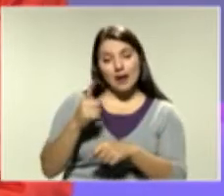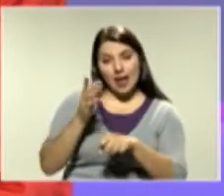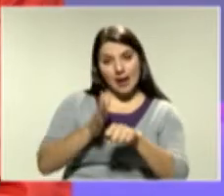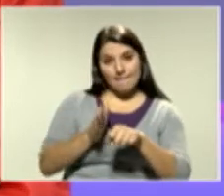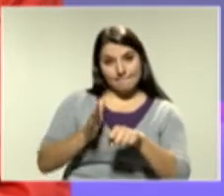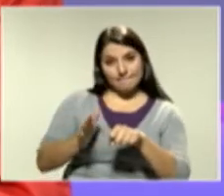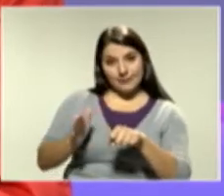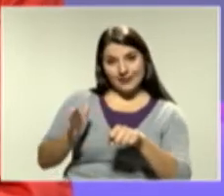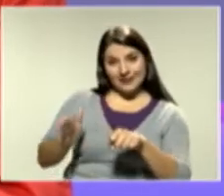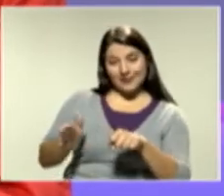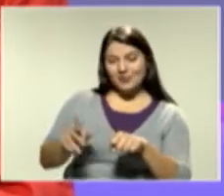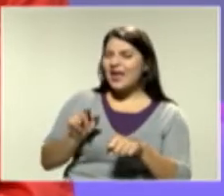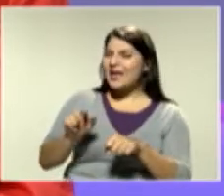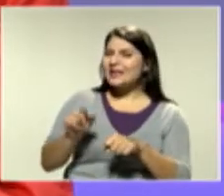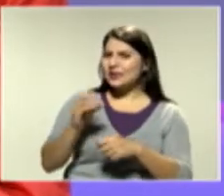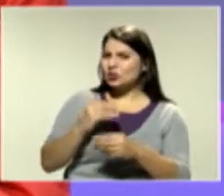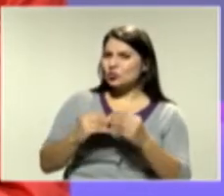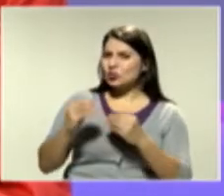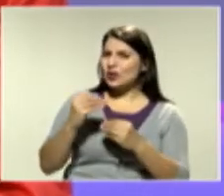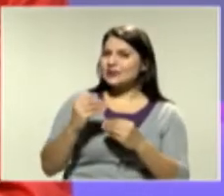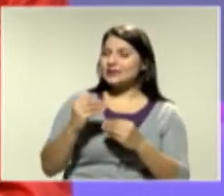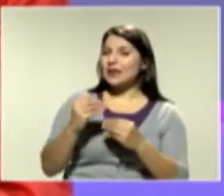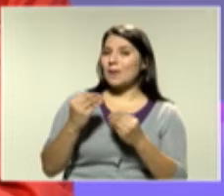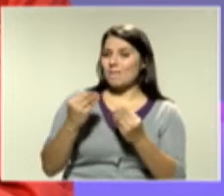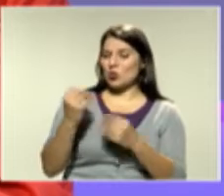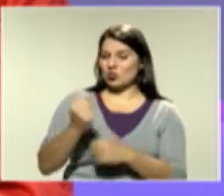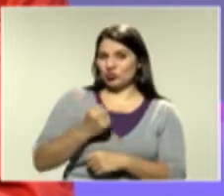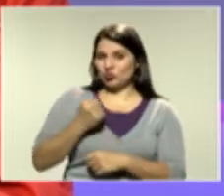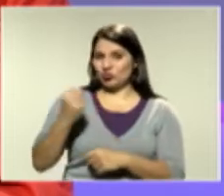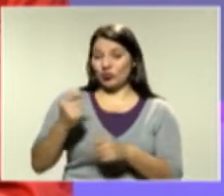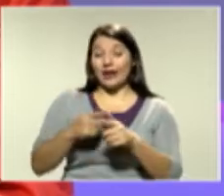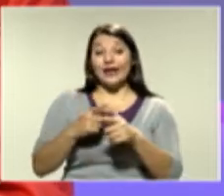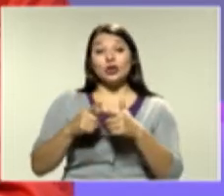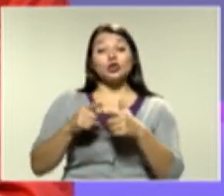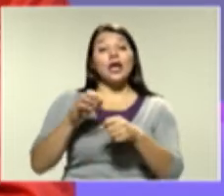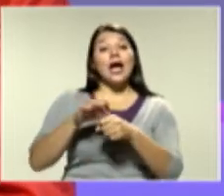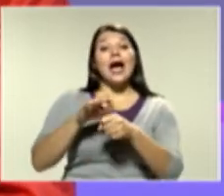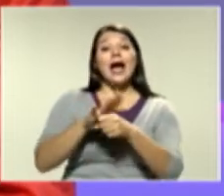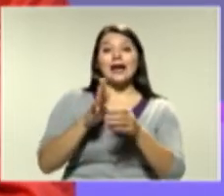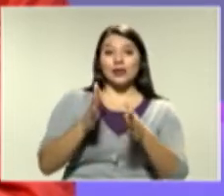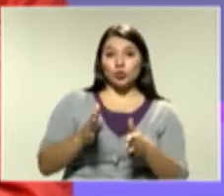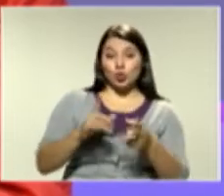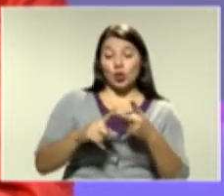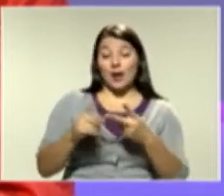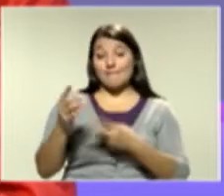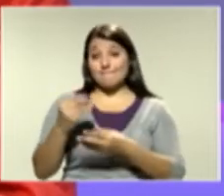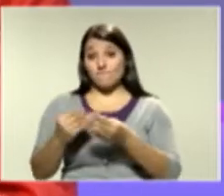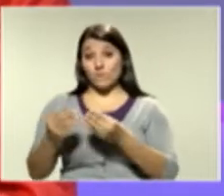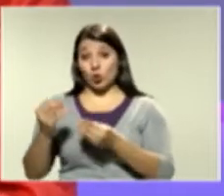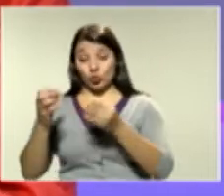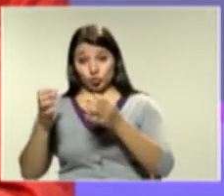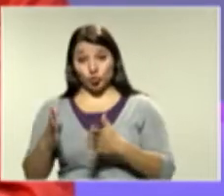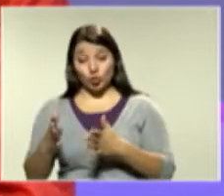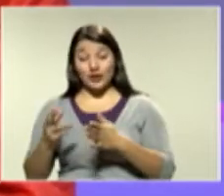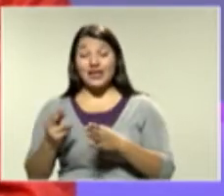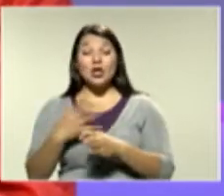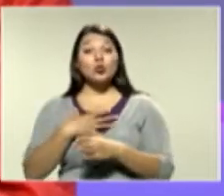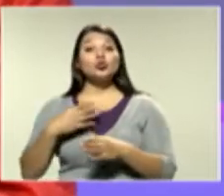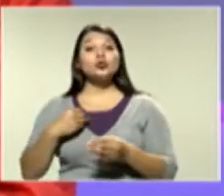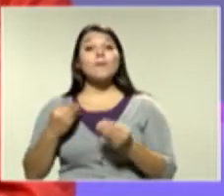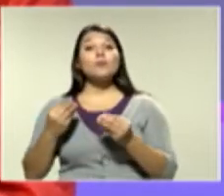Generalmente estas sustancias son muy efectivas, entonces los agricultores, principalmente los productores industriales, les gusta mucho